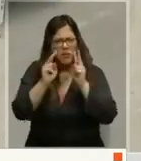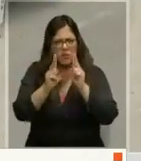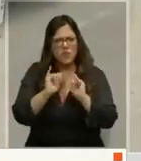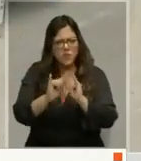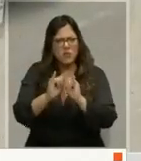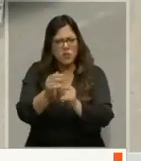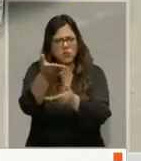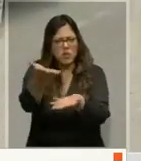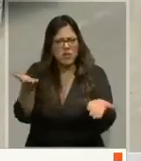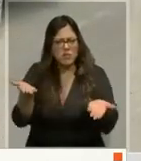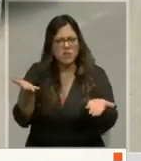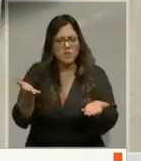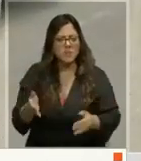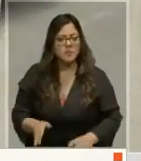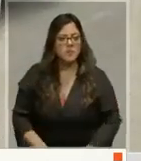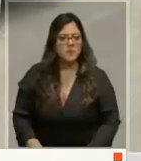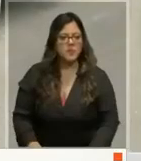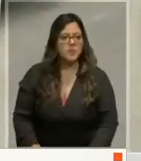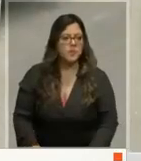impresiones del alcalde de Antofagasta.